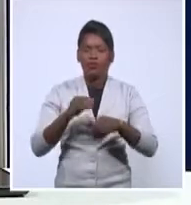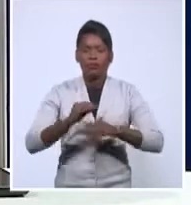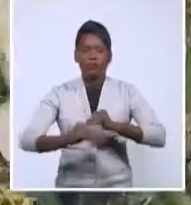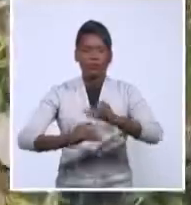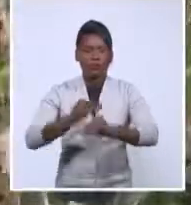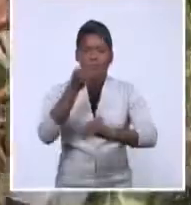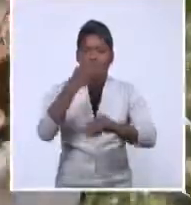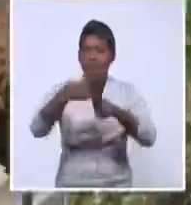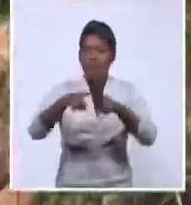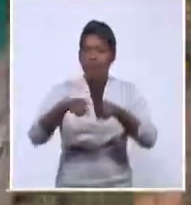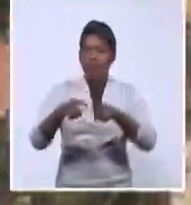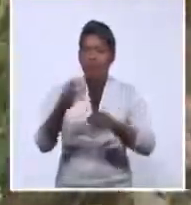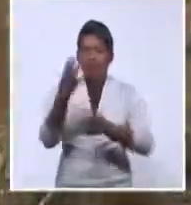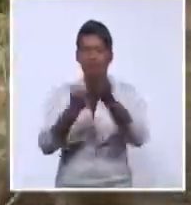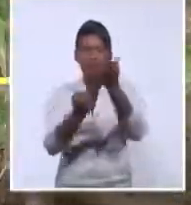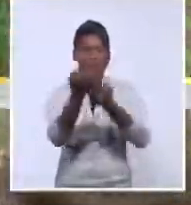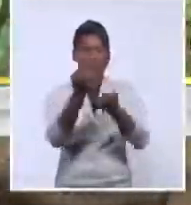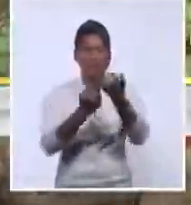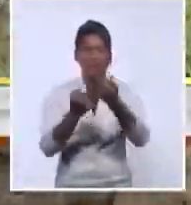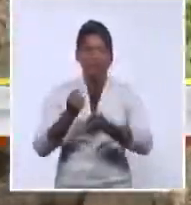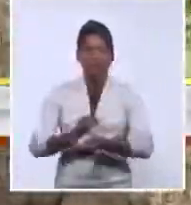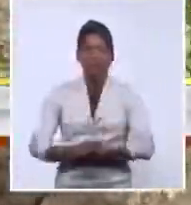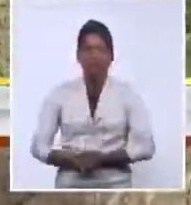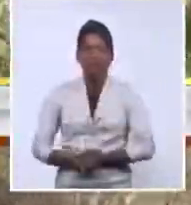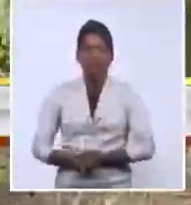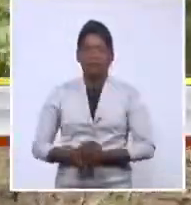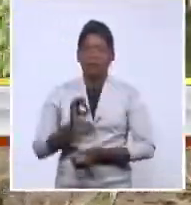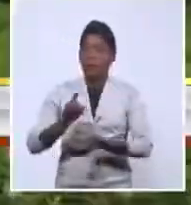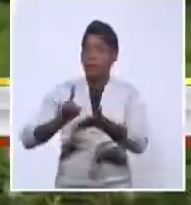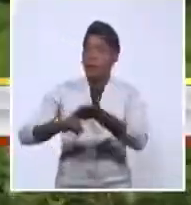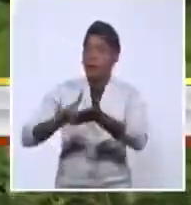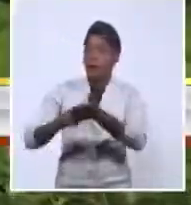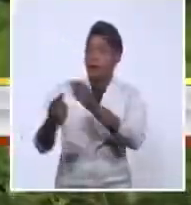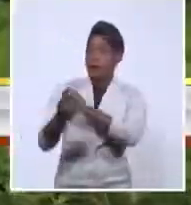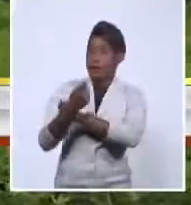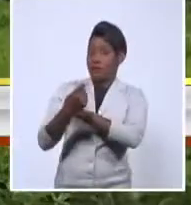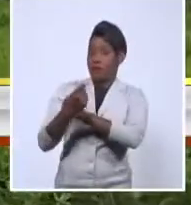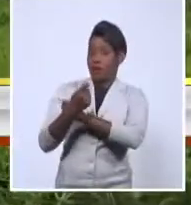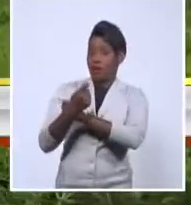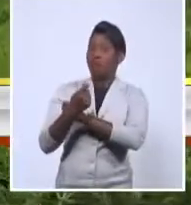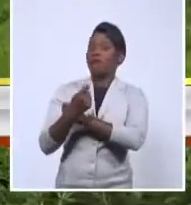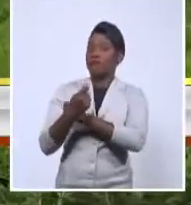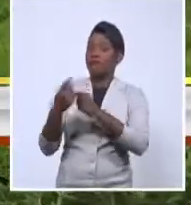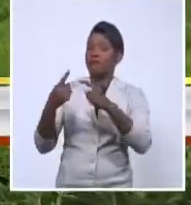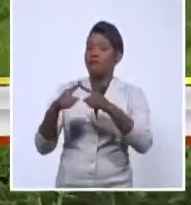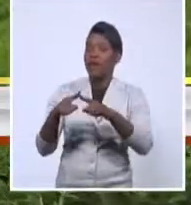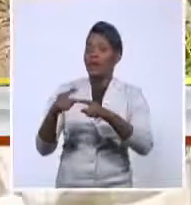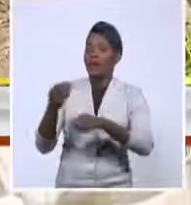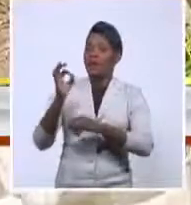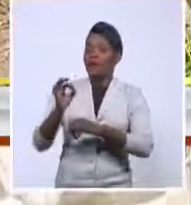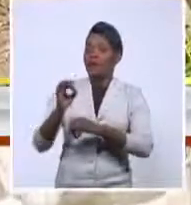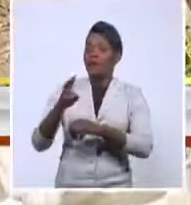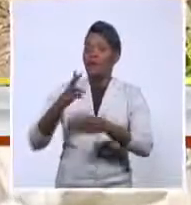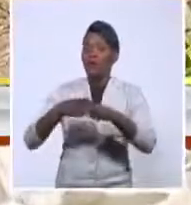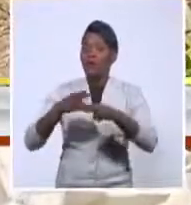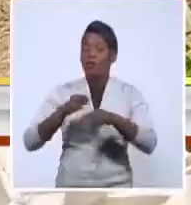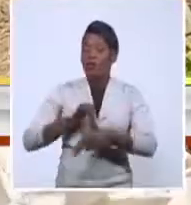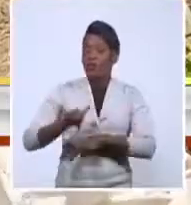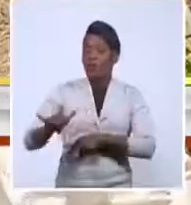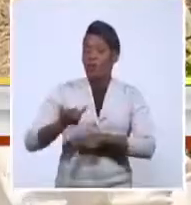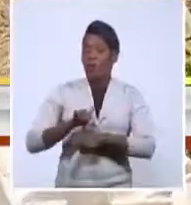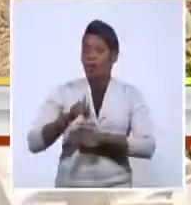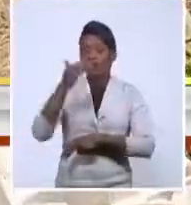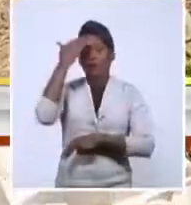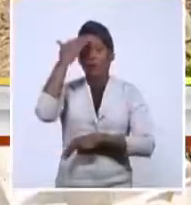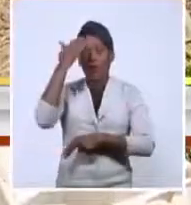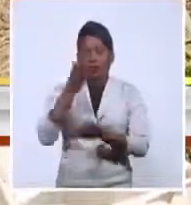brutales. De su padre, Andrés Morera heredó el nombre y el amor por la tierra. Desde hace algunos años guía